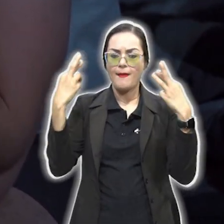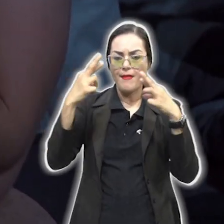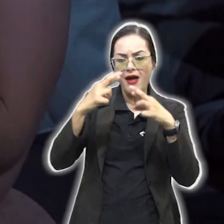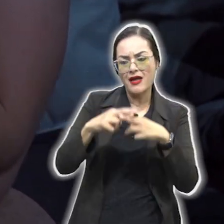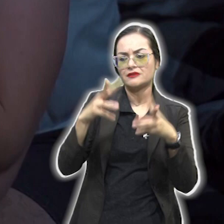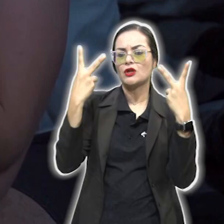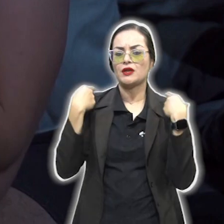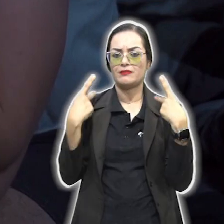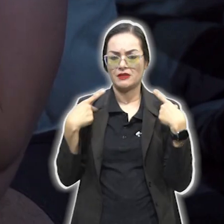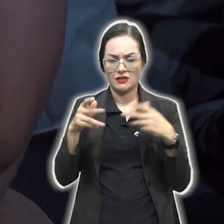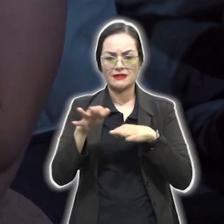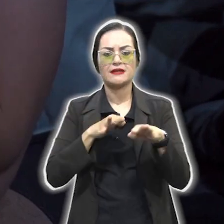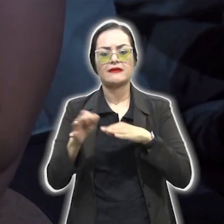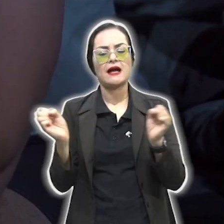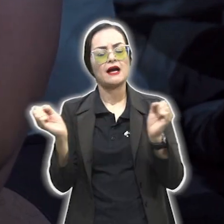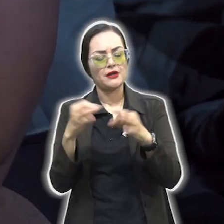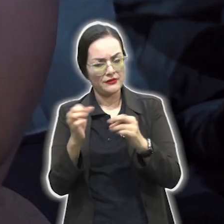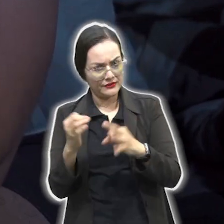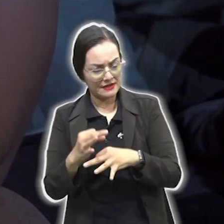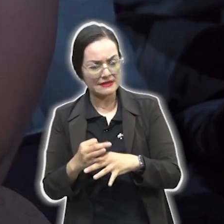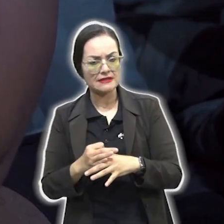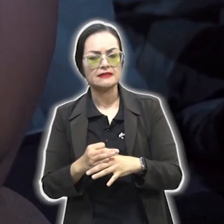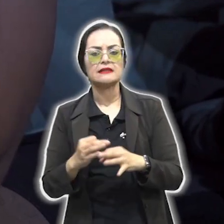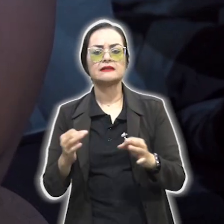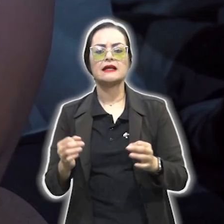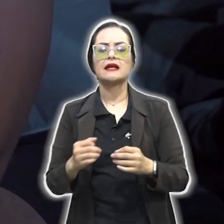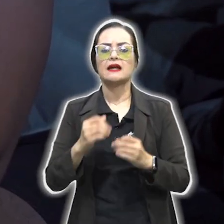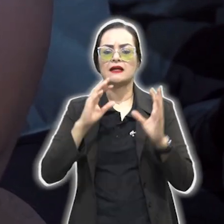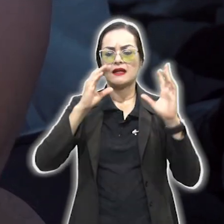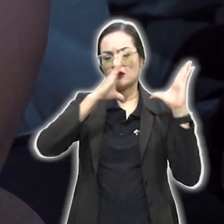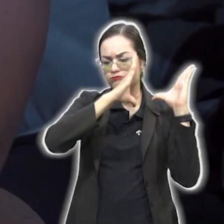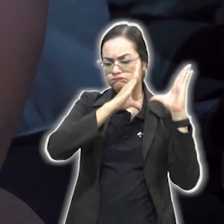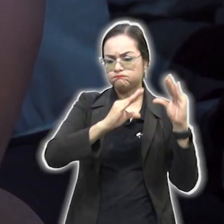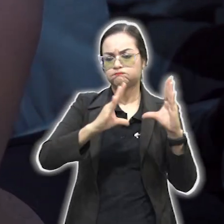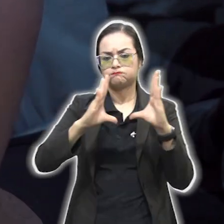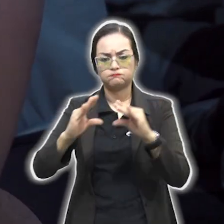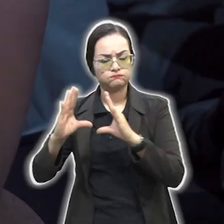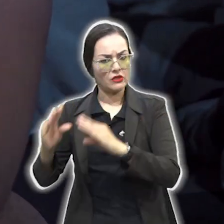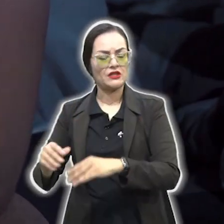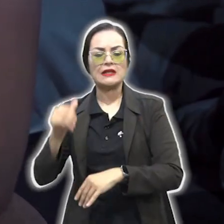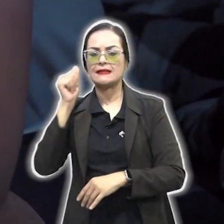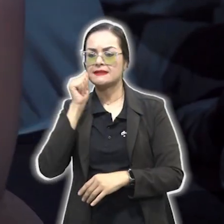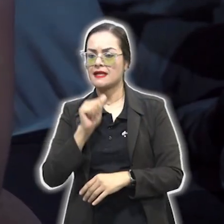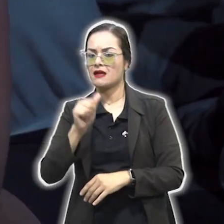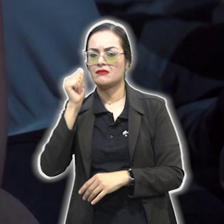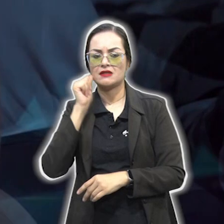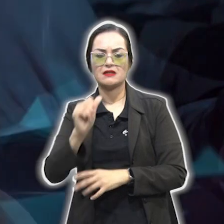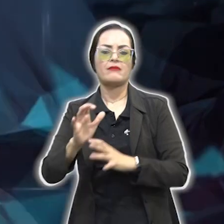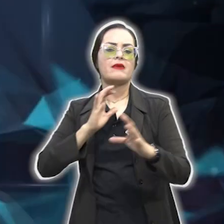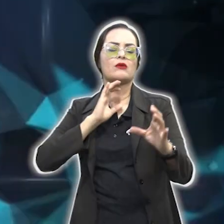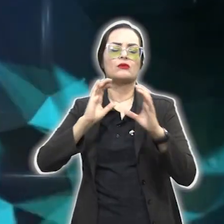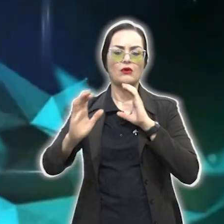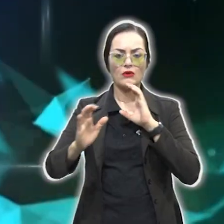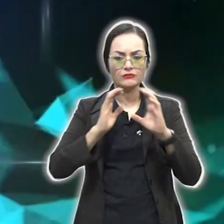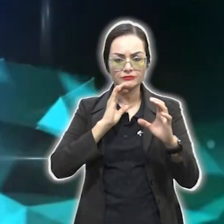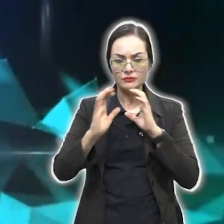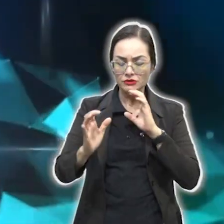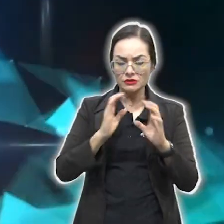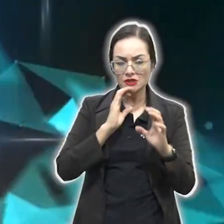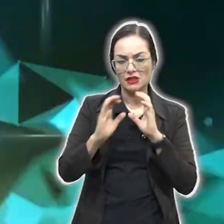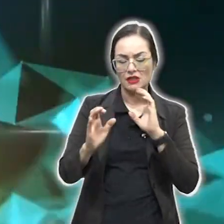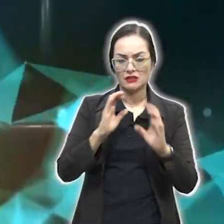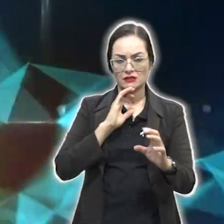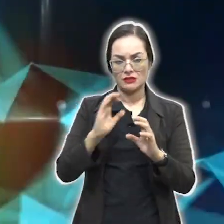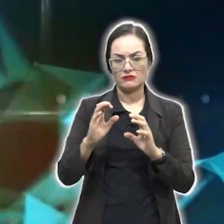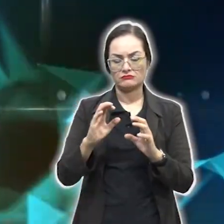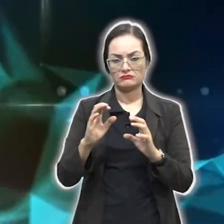personal administrativo. También estamos en constante comunicación con planeación para